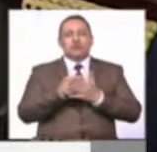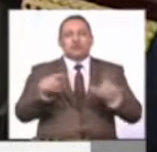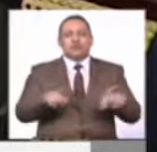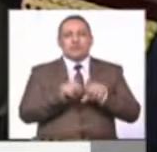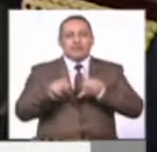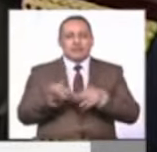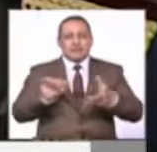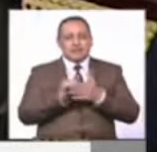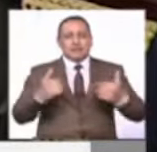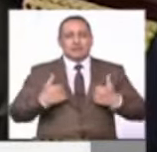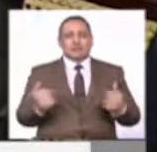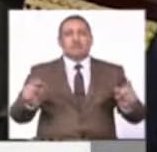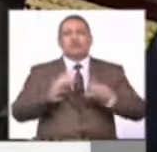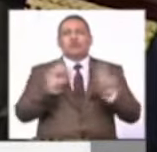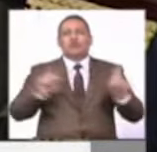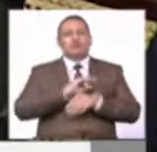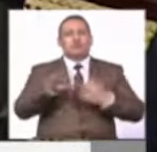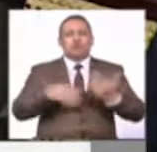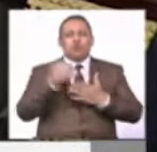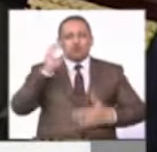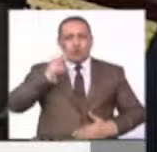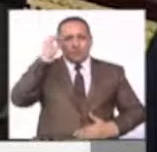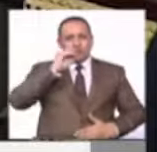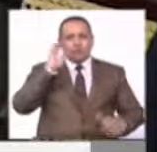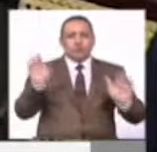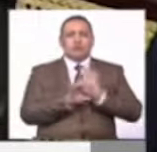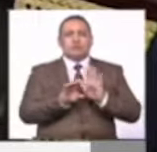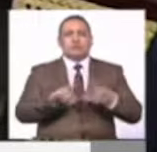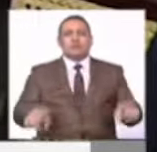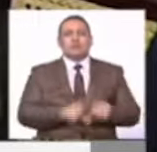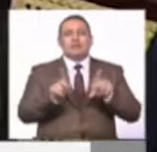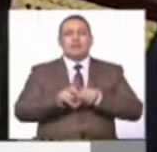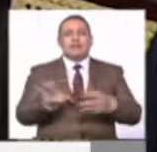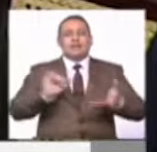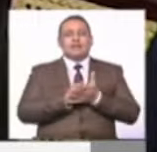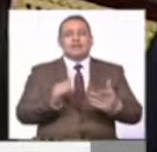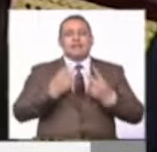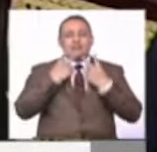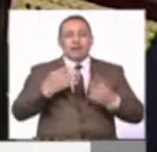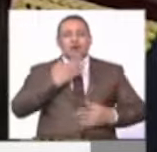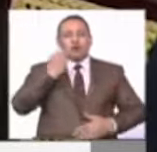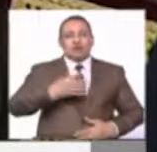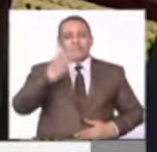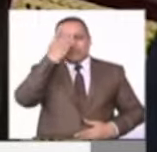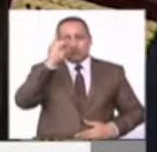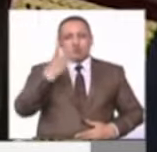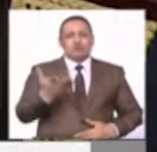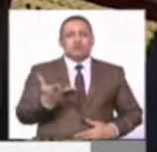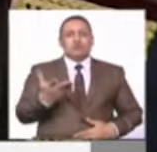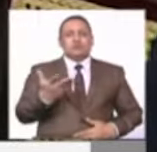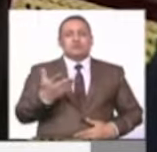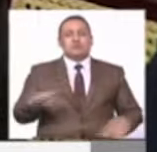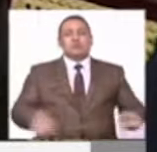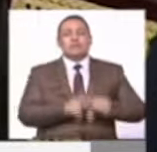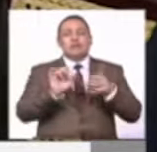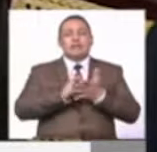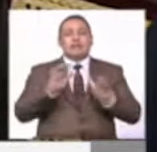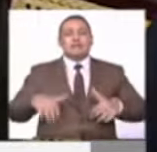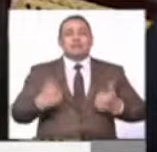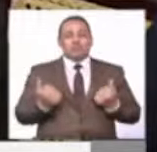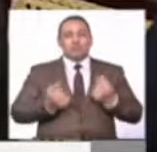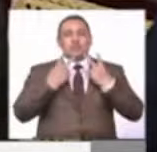cuestionamiento no toda opinión Divergente respecto de la decisión controvertida puede ser